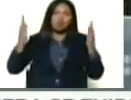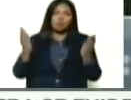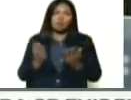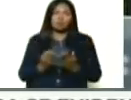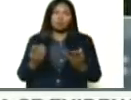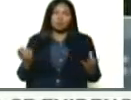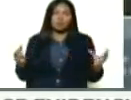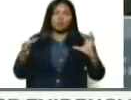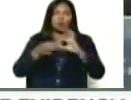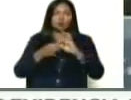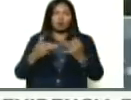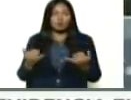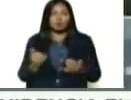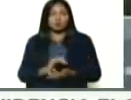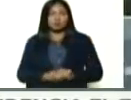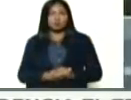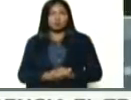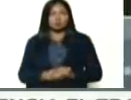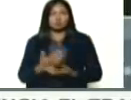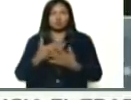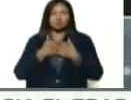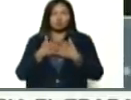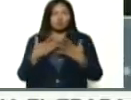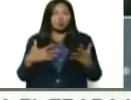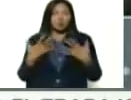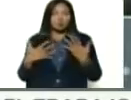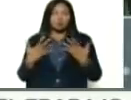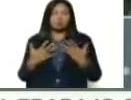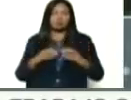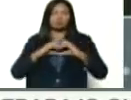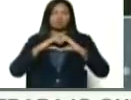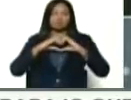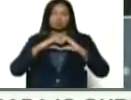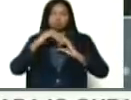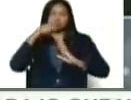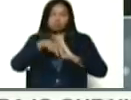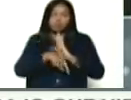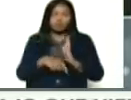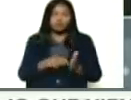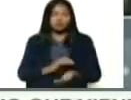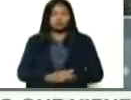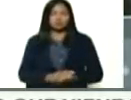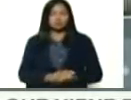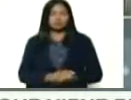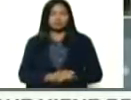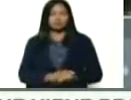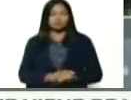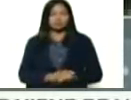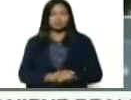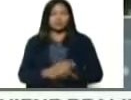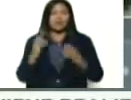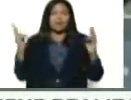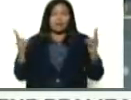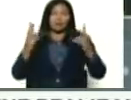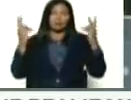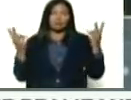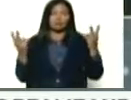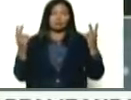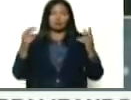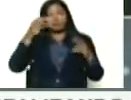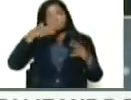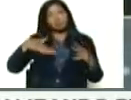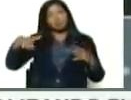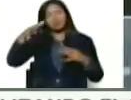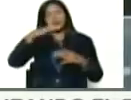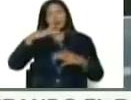que unirnos por eso nos llena de gran alegría el corazón la victoria del pueblo de